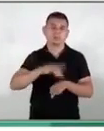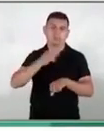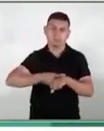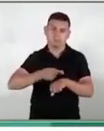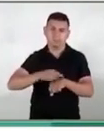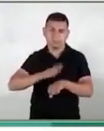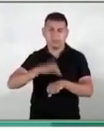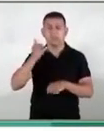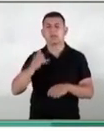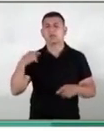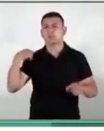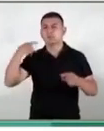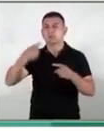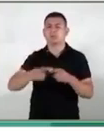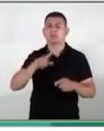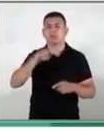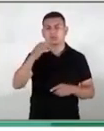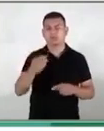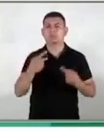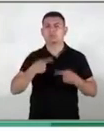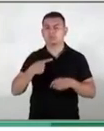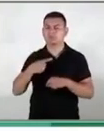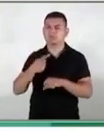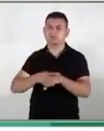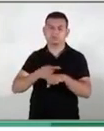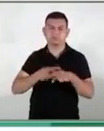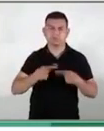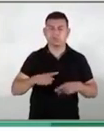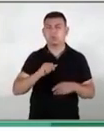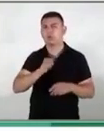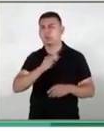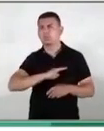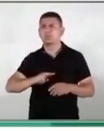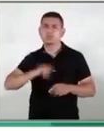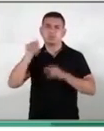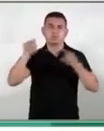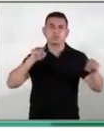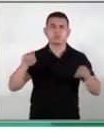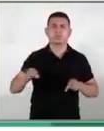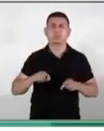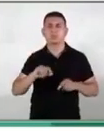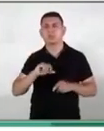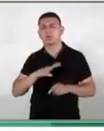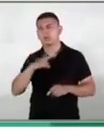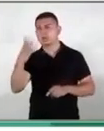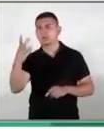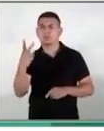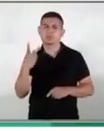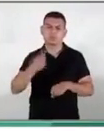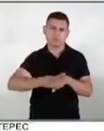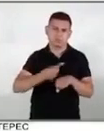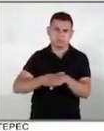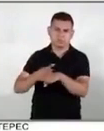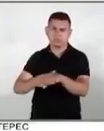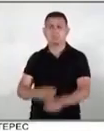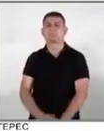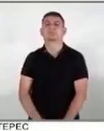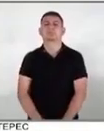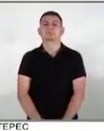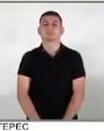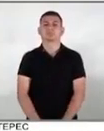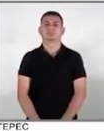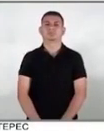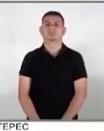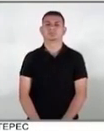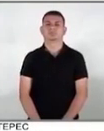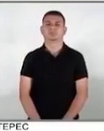lleva acumulados 69. El resto de municipios presenta 3 o 2 casos. En lo